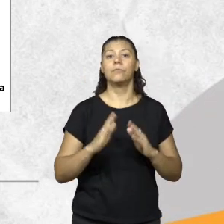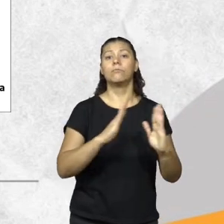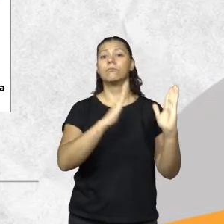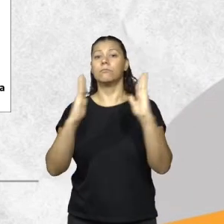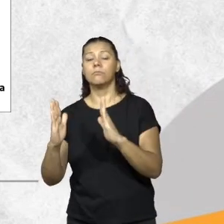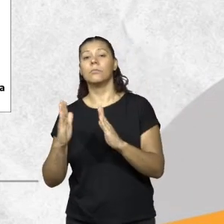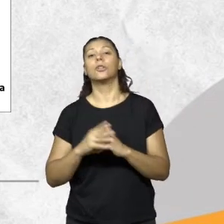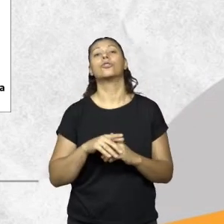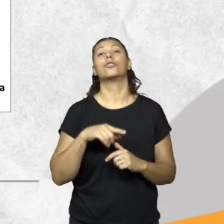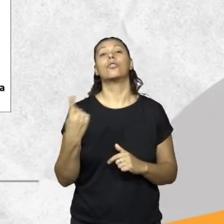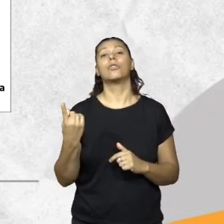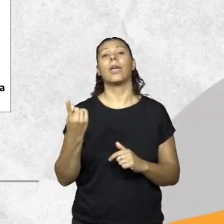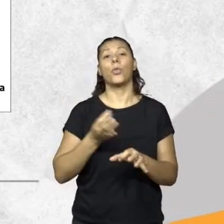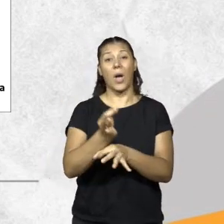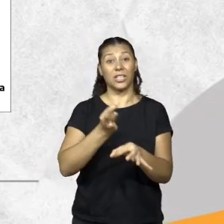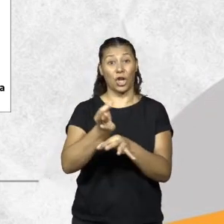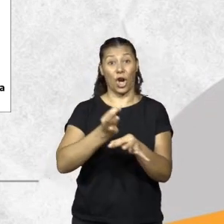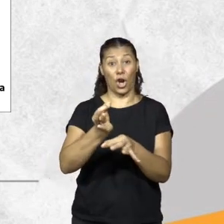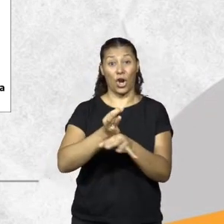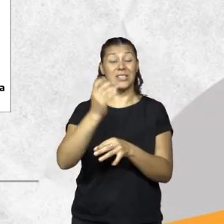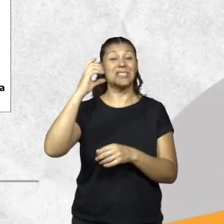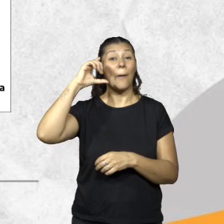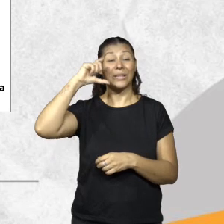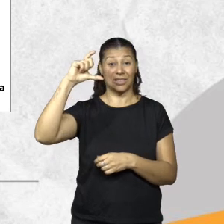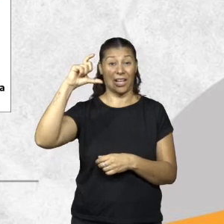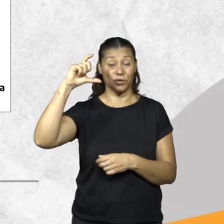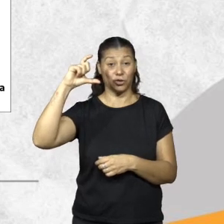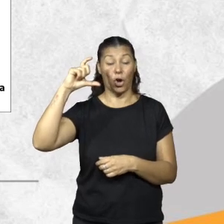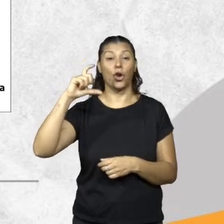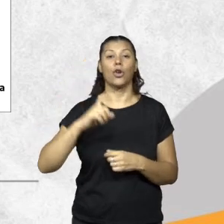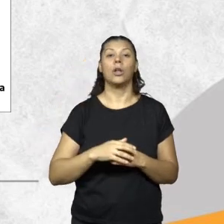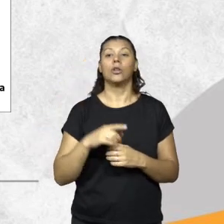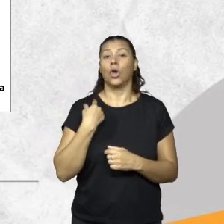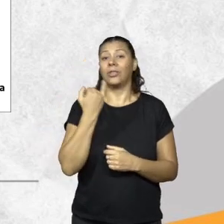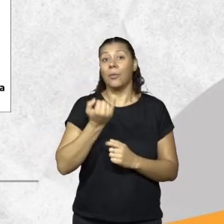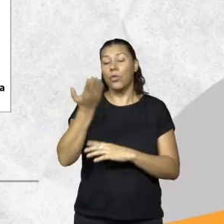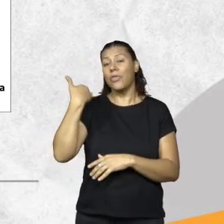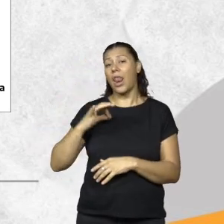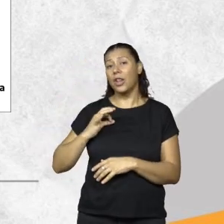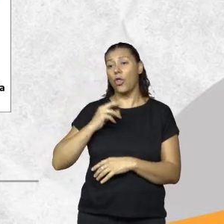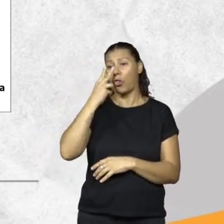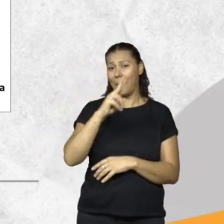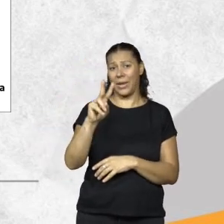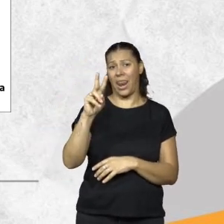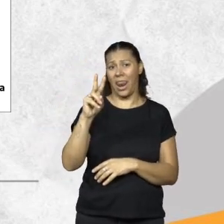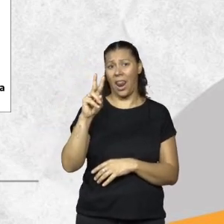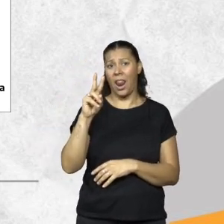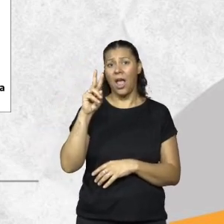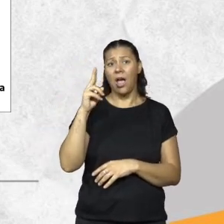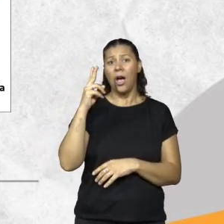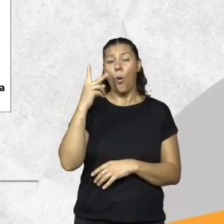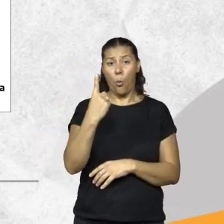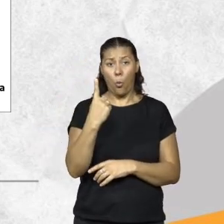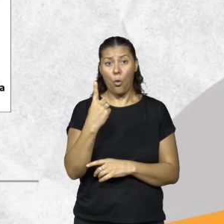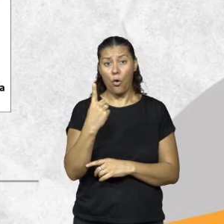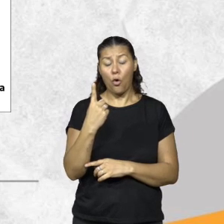2002, nosotros ya tenemos en la plataforma Moodle del Ministerio de Infraestructura y Servicios Públicos este curso virtual.